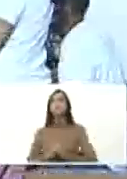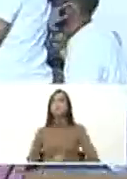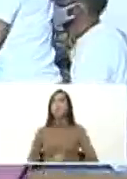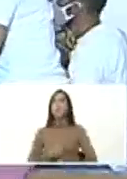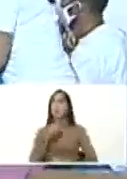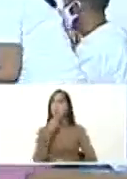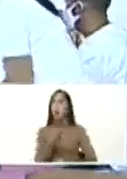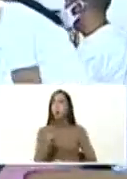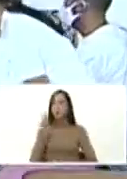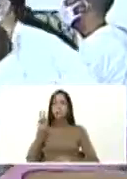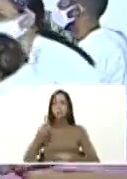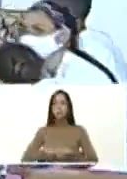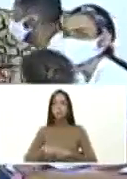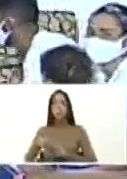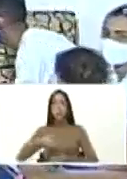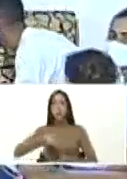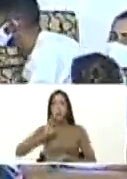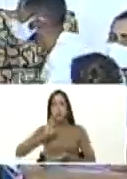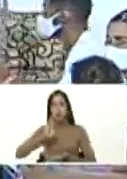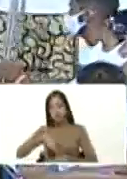vamos a tomarnos un café, ¿verdad?